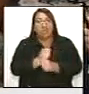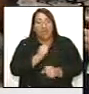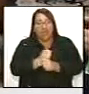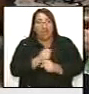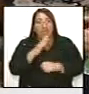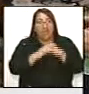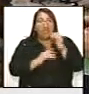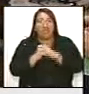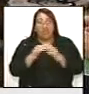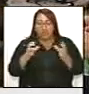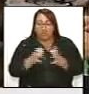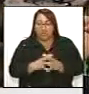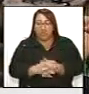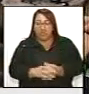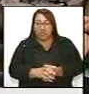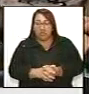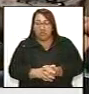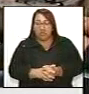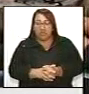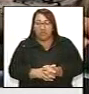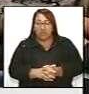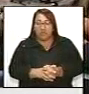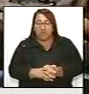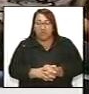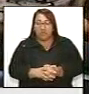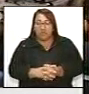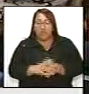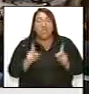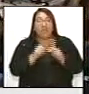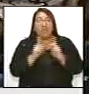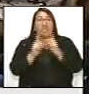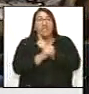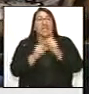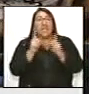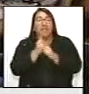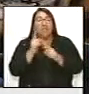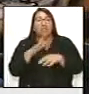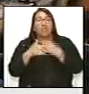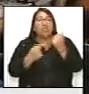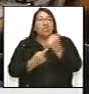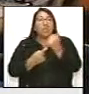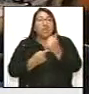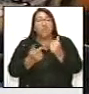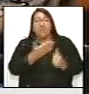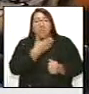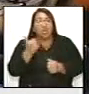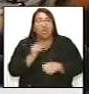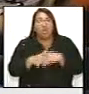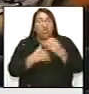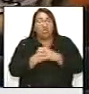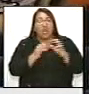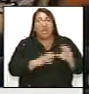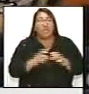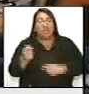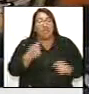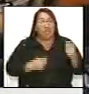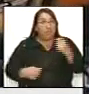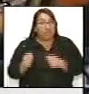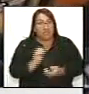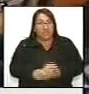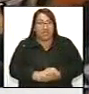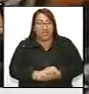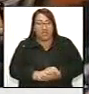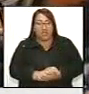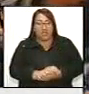de infraestructura e intercambio de tecnologías y mejoramiento de la actividad comercial, como